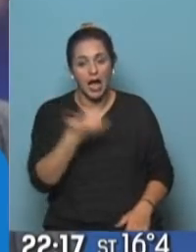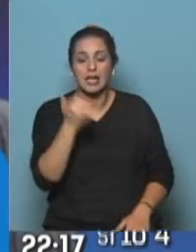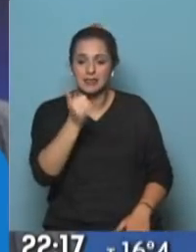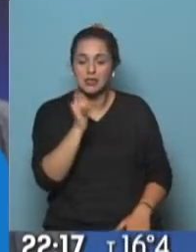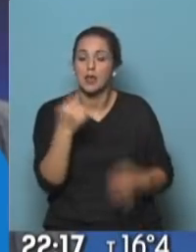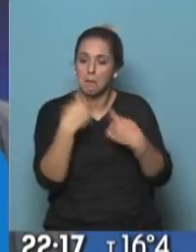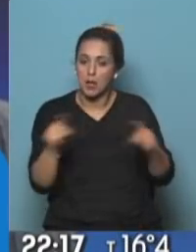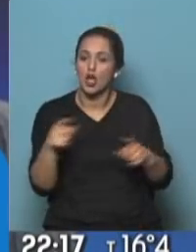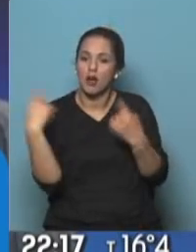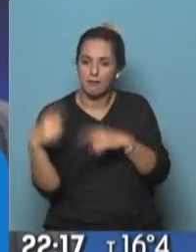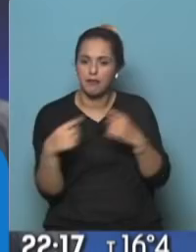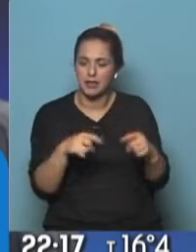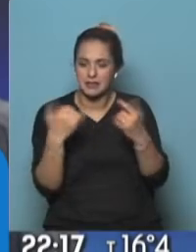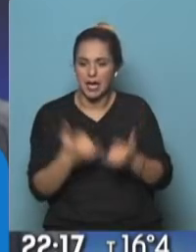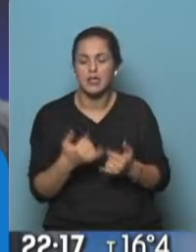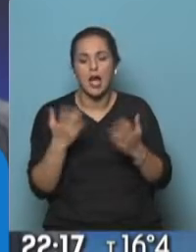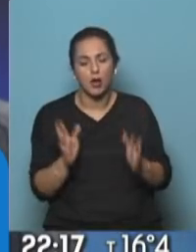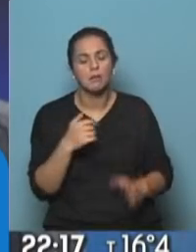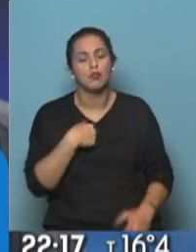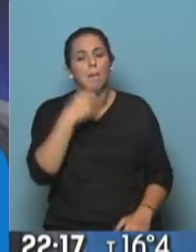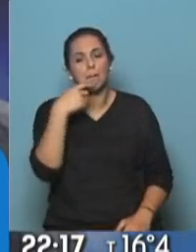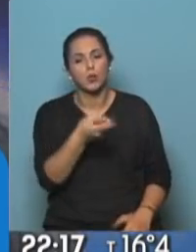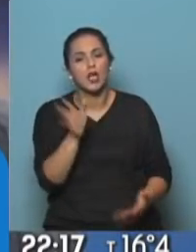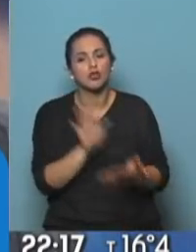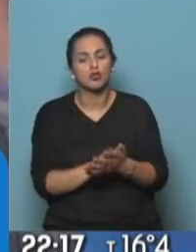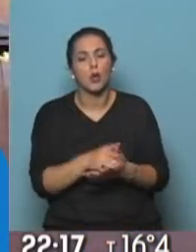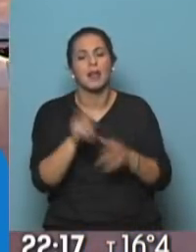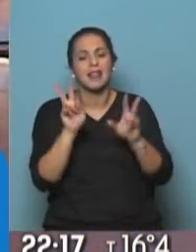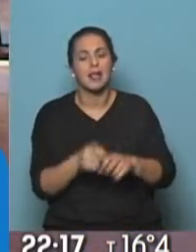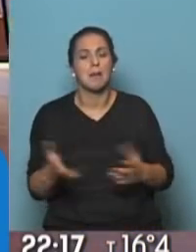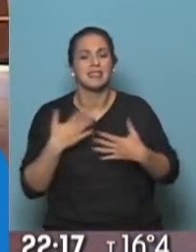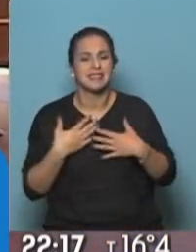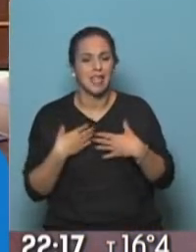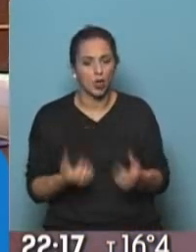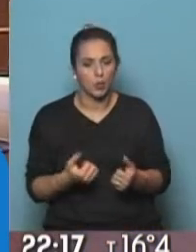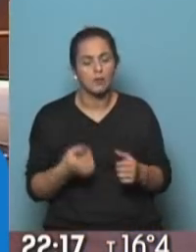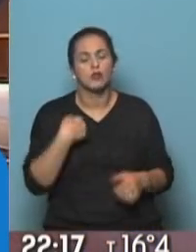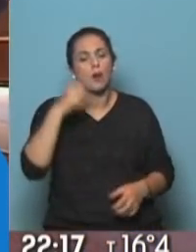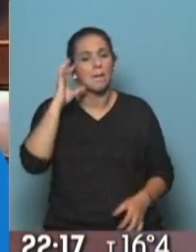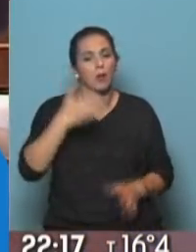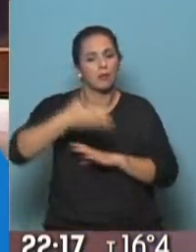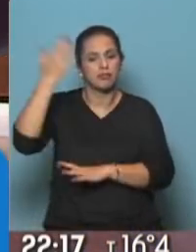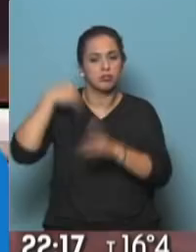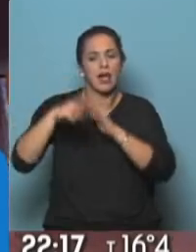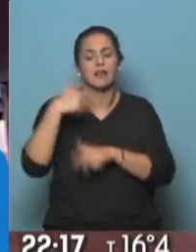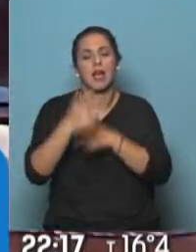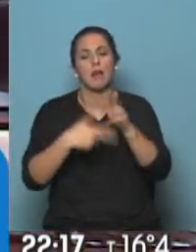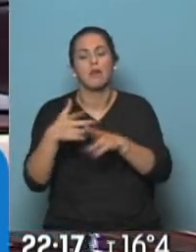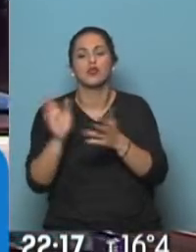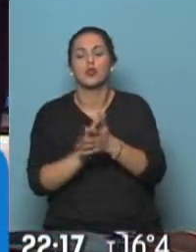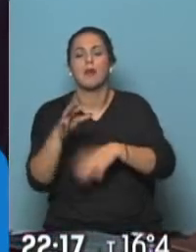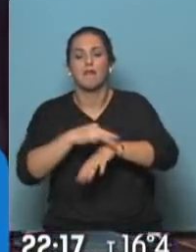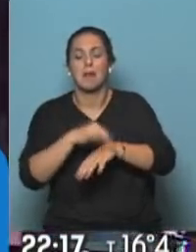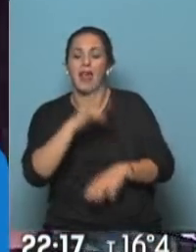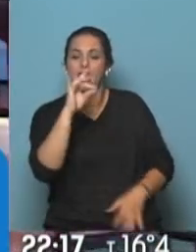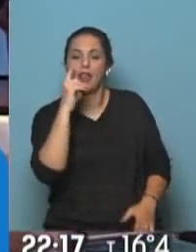unas diferencias. Sí. Ahora, lo que te quería preguntar tiene que ver con la cuestión de la salud y la debilidad, porque yo me acuerdo cuando se hablaba, cuando fue la enfermedad de